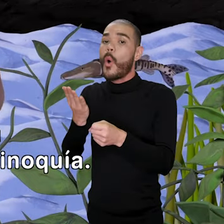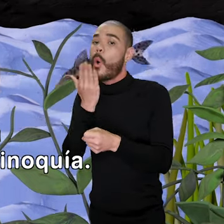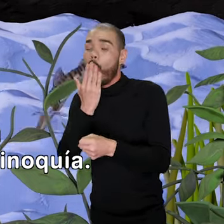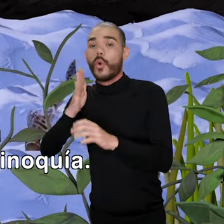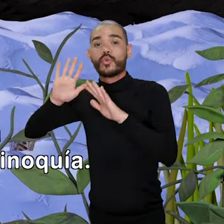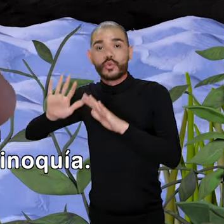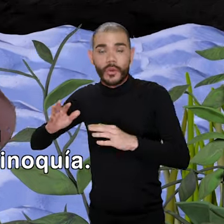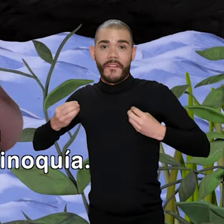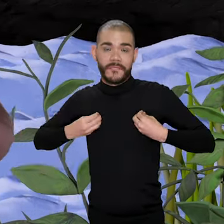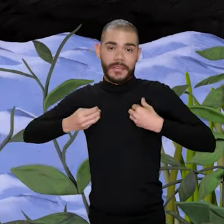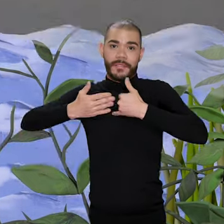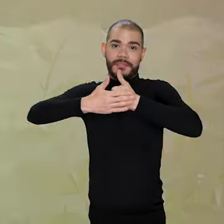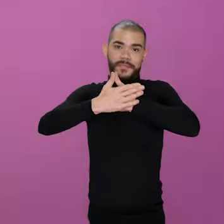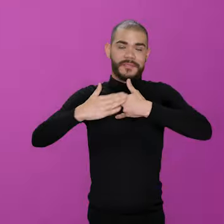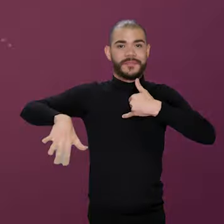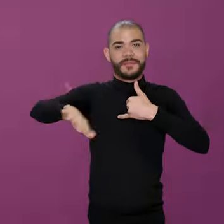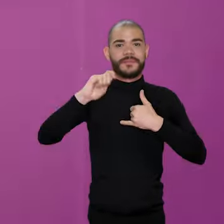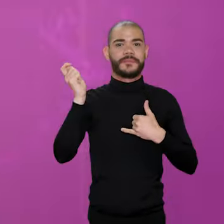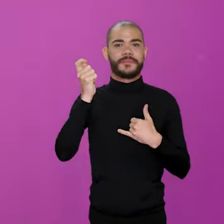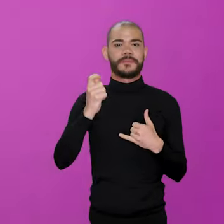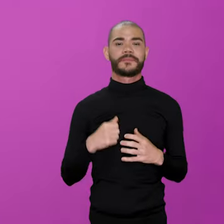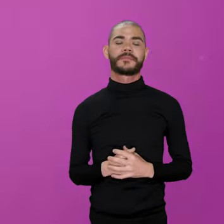indígenas de la orinoquía